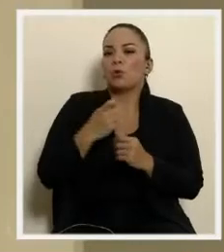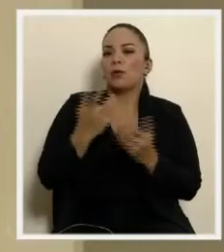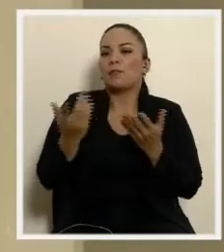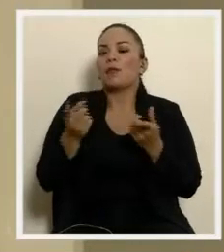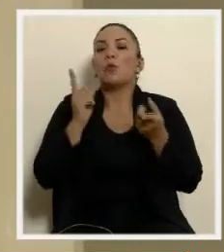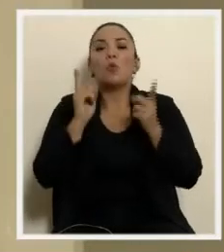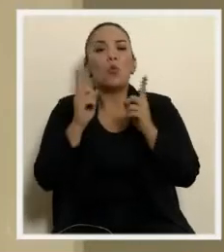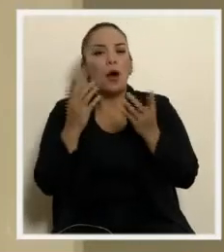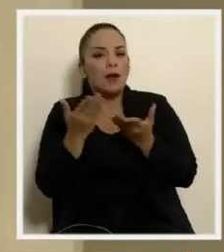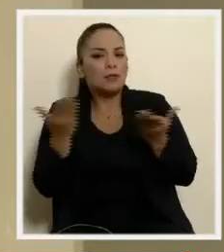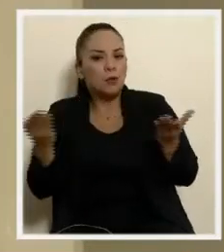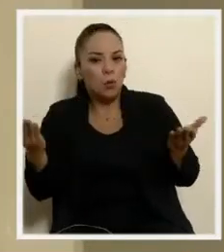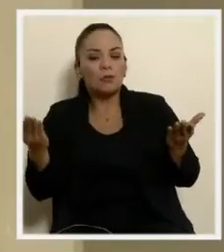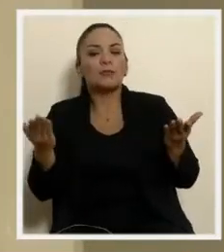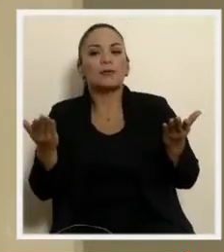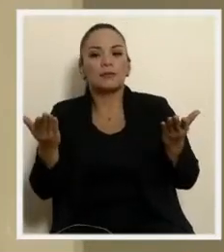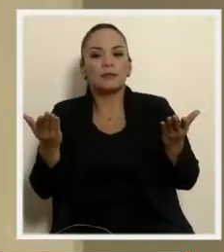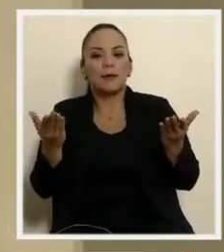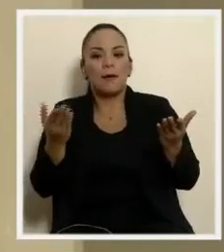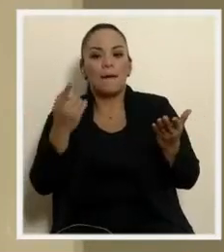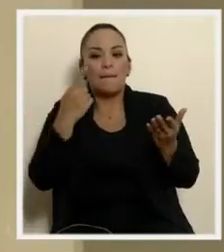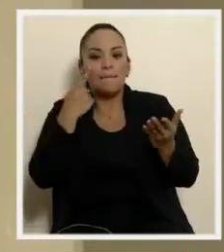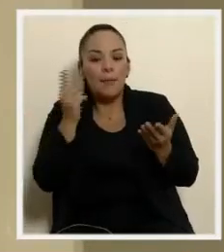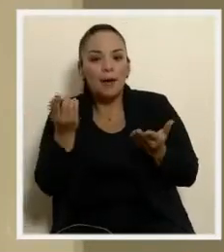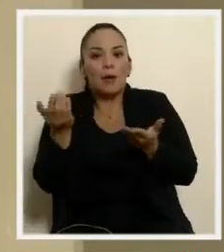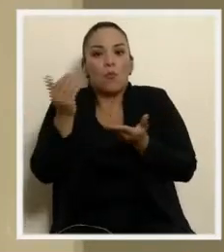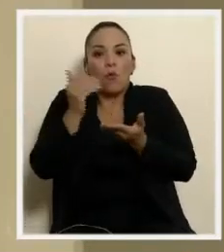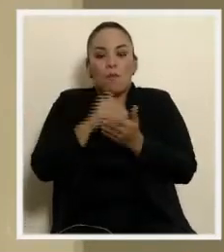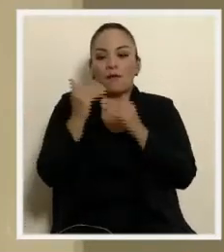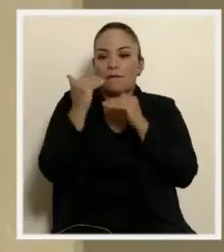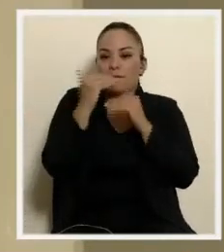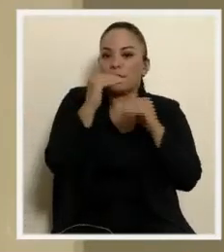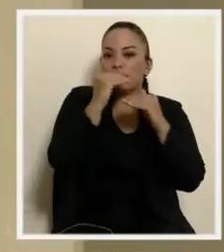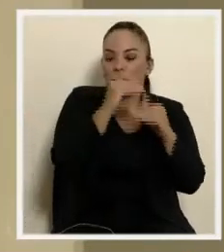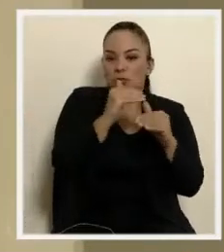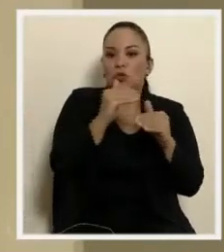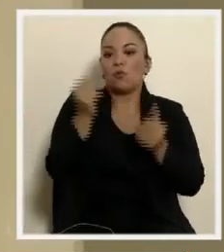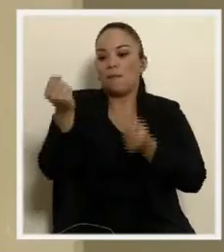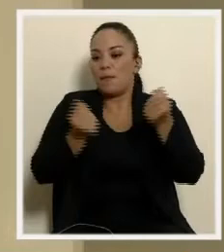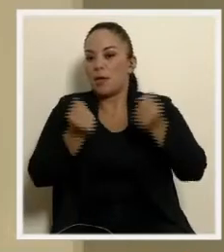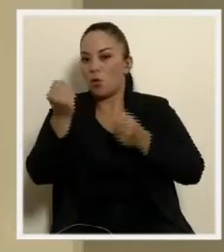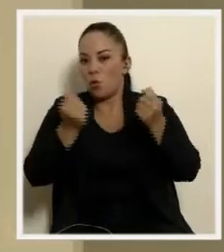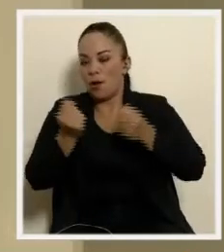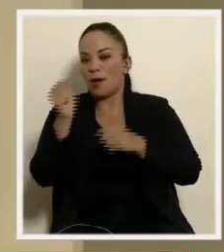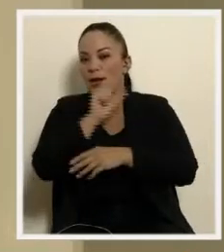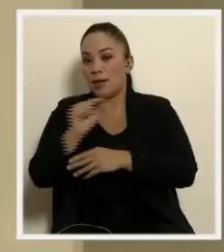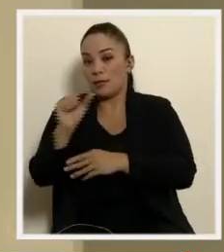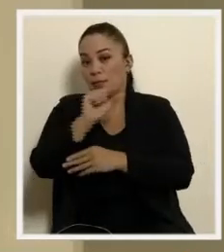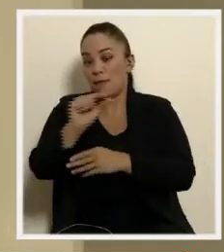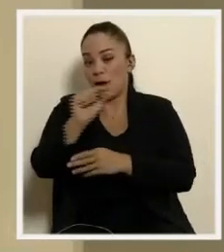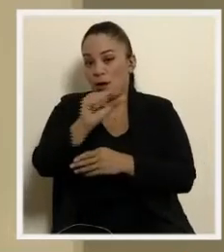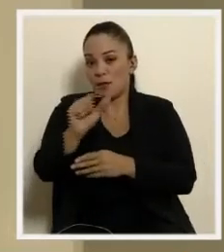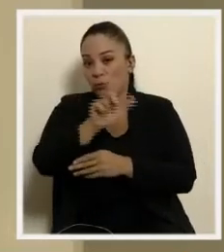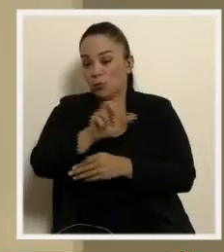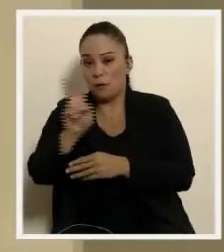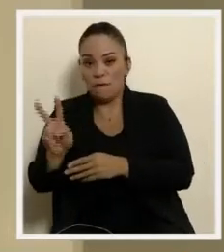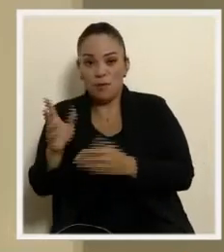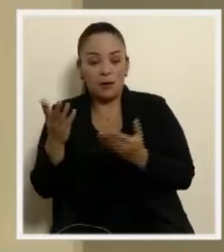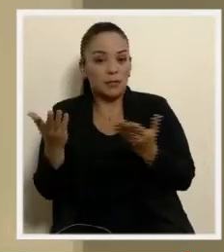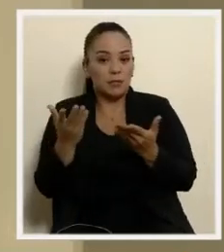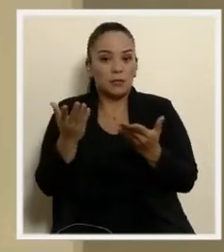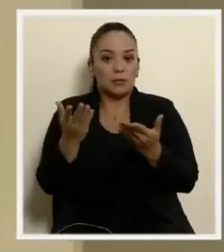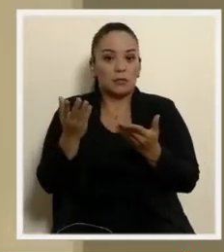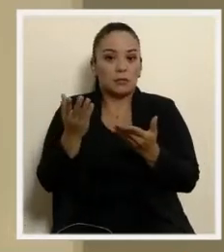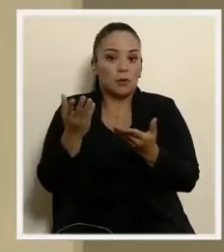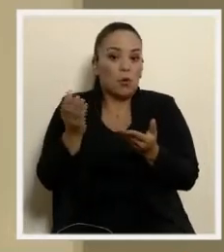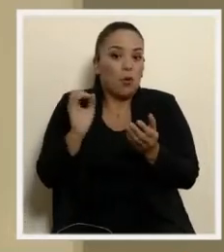darse para que se retome la restricción vehicular sanitaria entre semana nuevamente u otras acciones como las tomadas un año atrás.